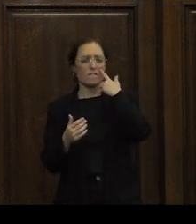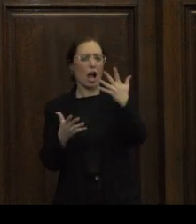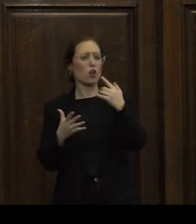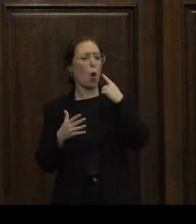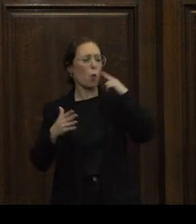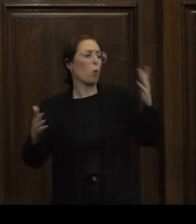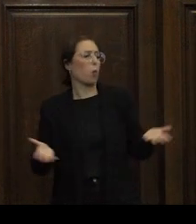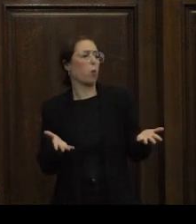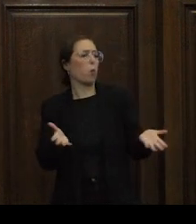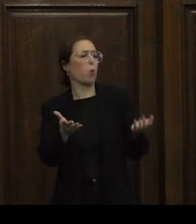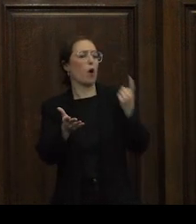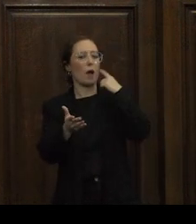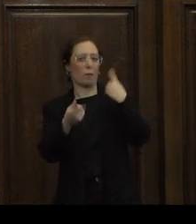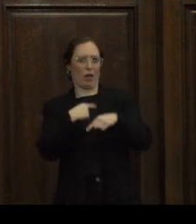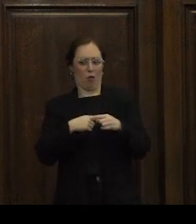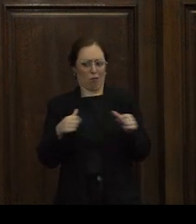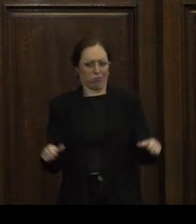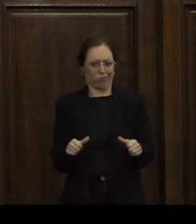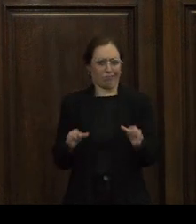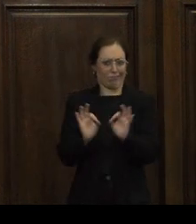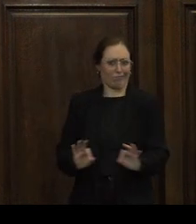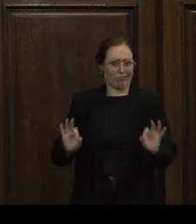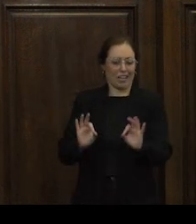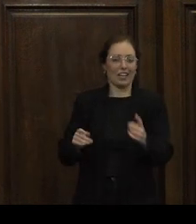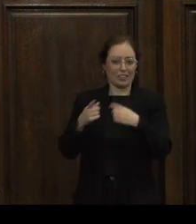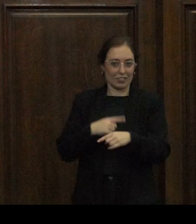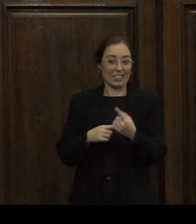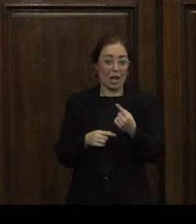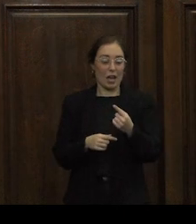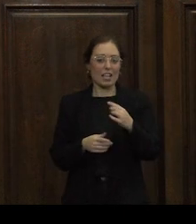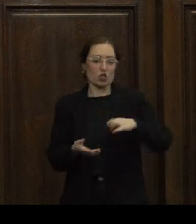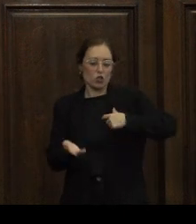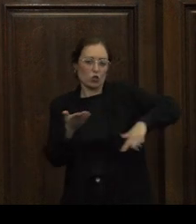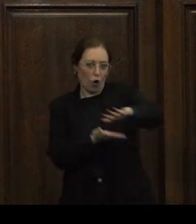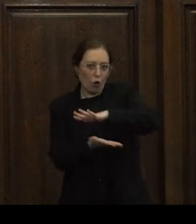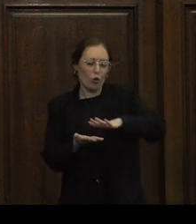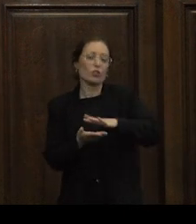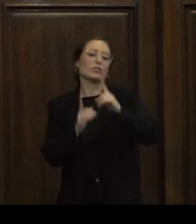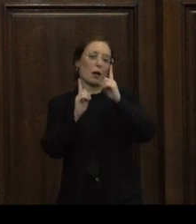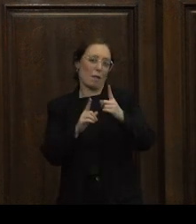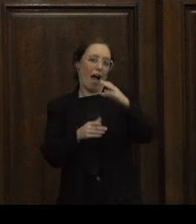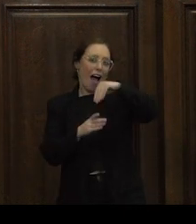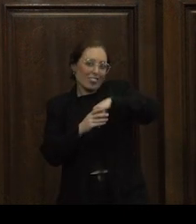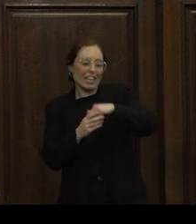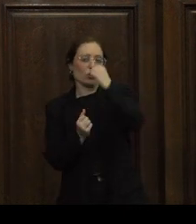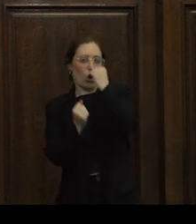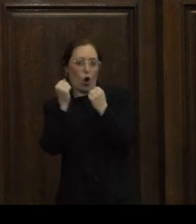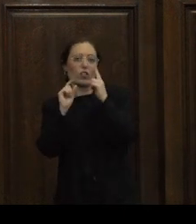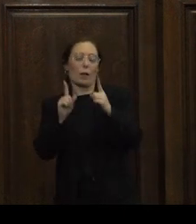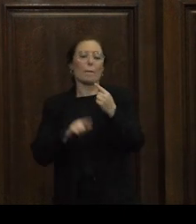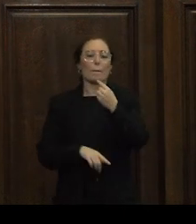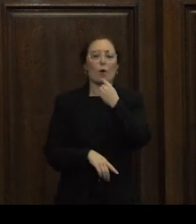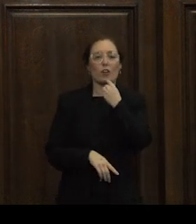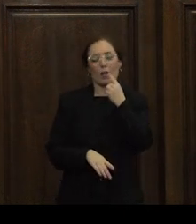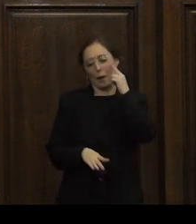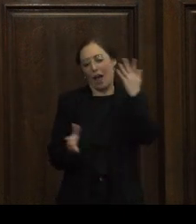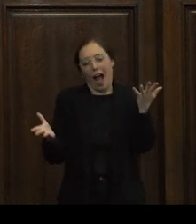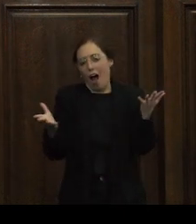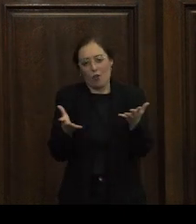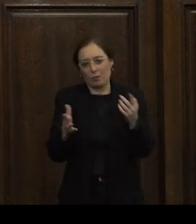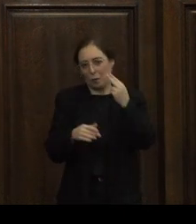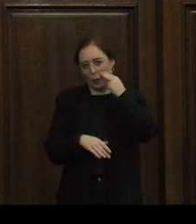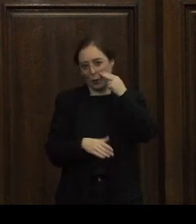moral medio que constitutivo de ese proyecto sociopolítico y sobre todo económico de la democracia representativa